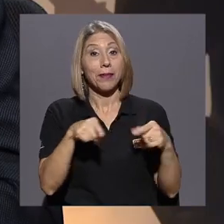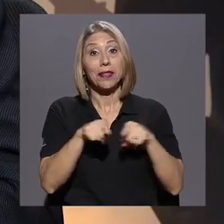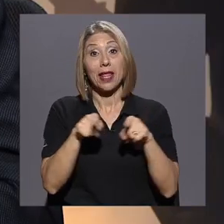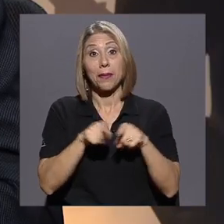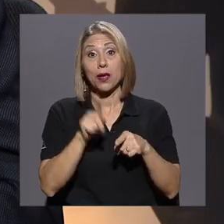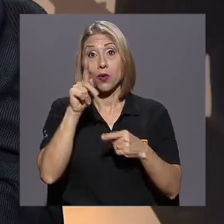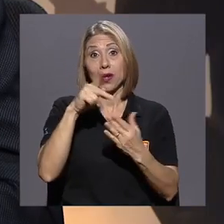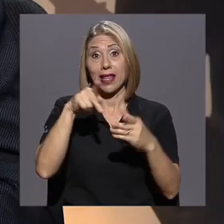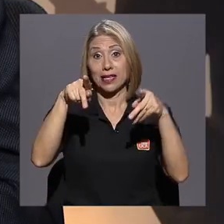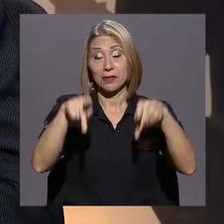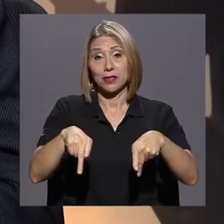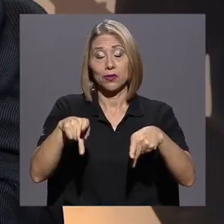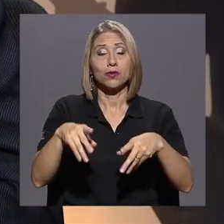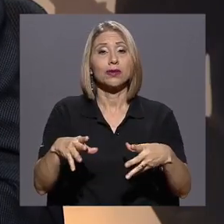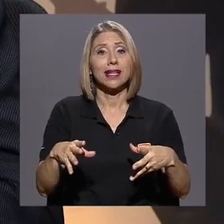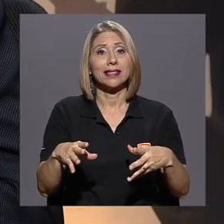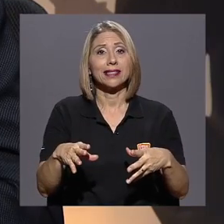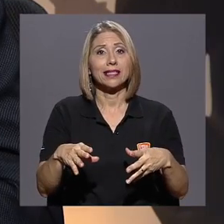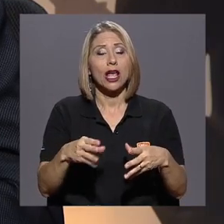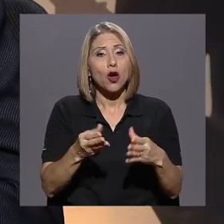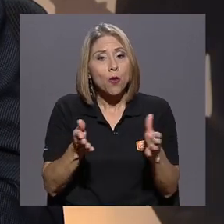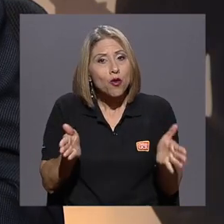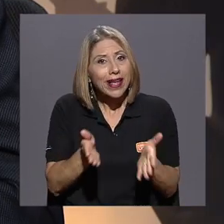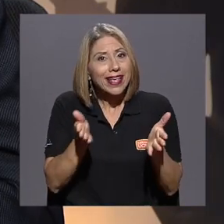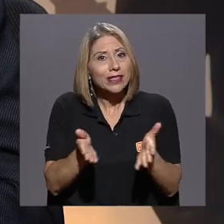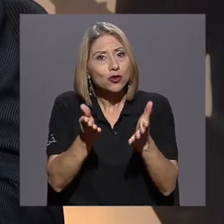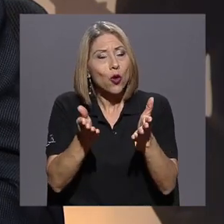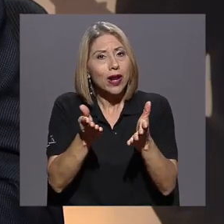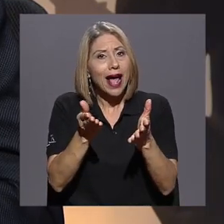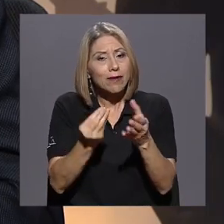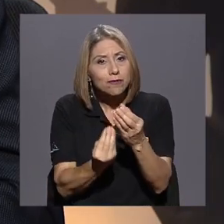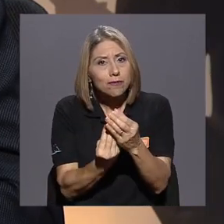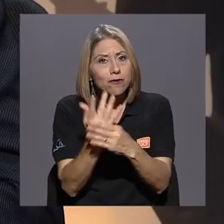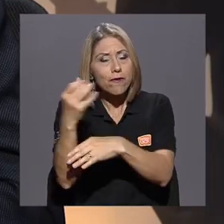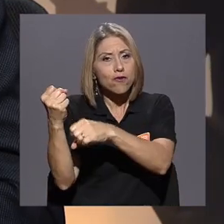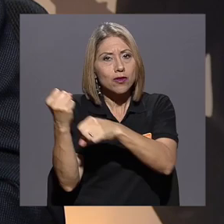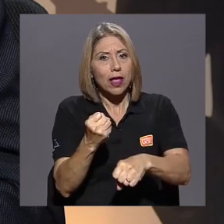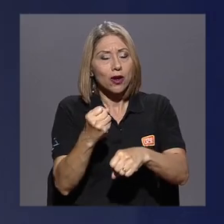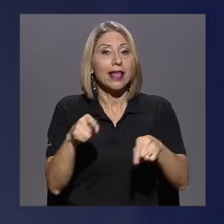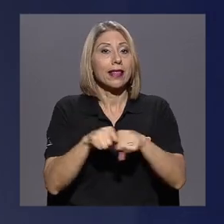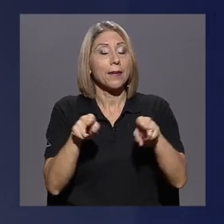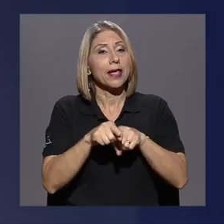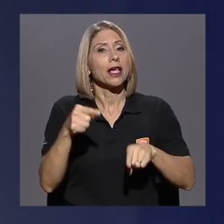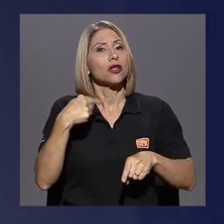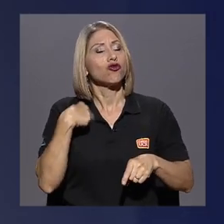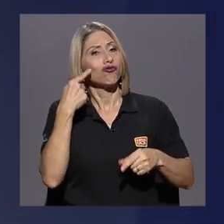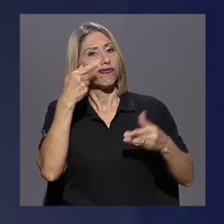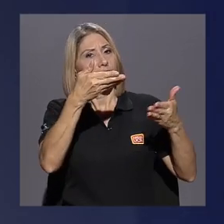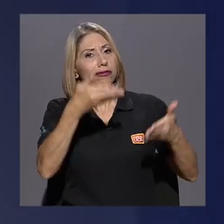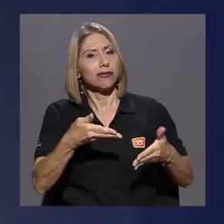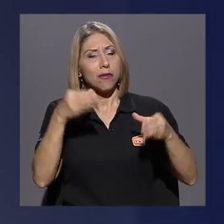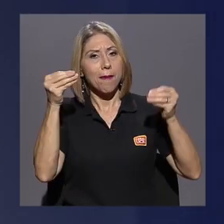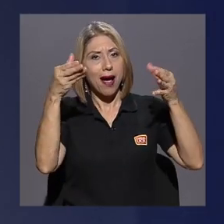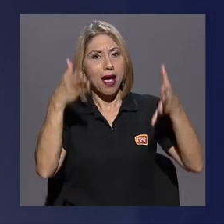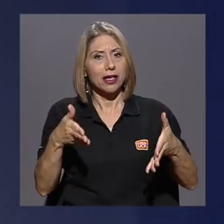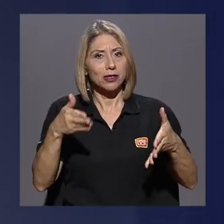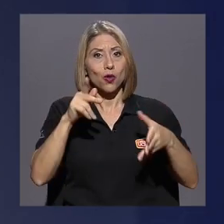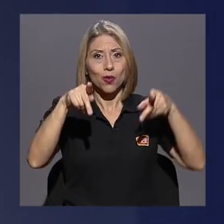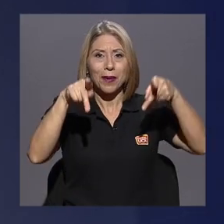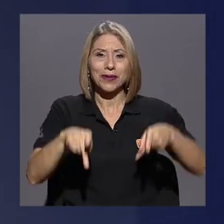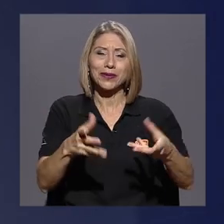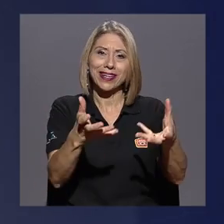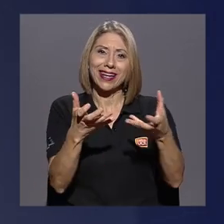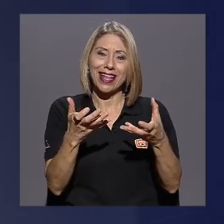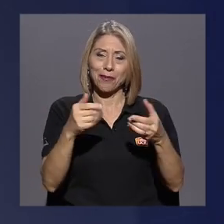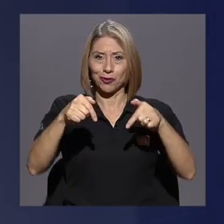una de las personas, no solamente gestora, fundadora, sino también alguien que considero un maestro y una persona que hoy queríamos